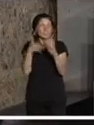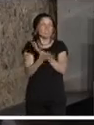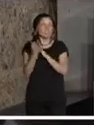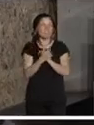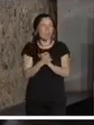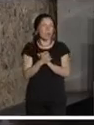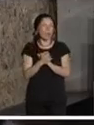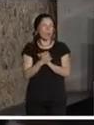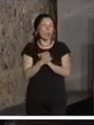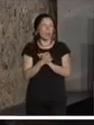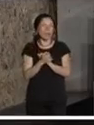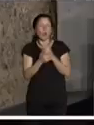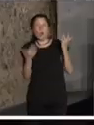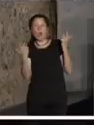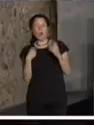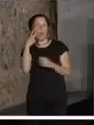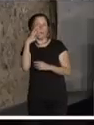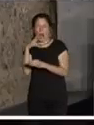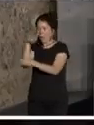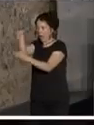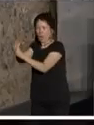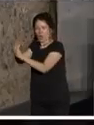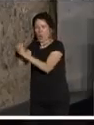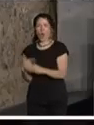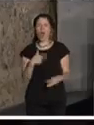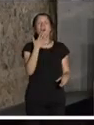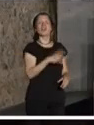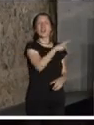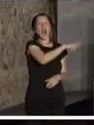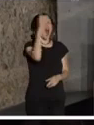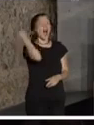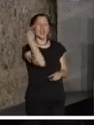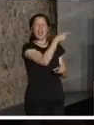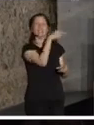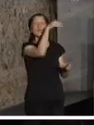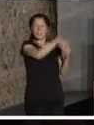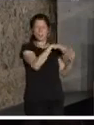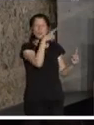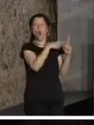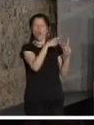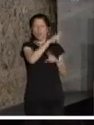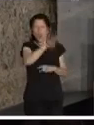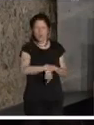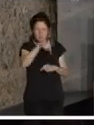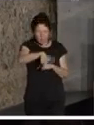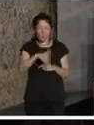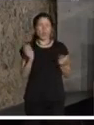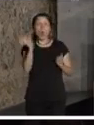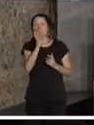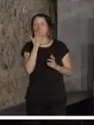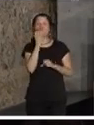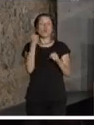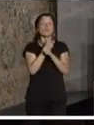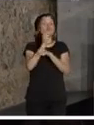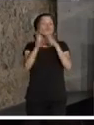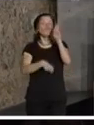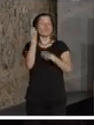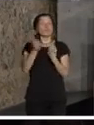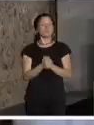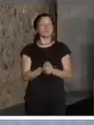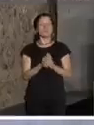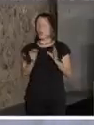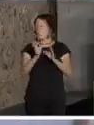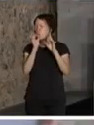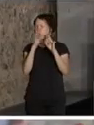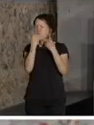no el que va a Fernández vara es el que va a Irene de Miguel Ese es el voto útil aquí o con la reforma laboral ocurrió